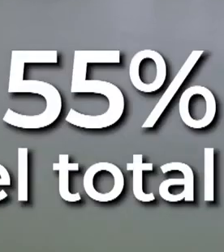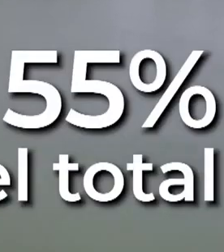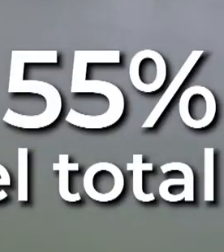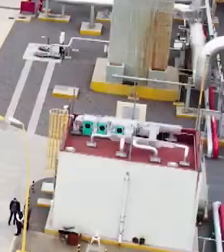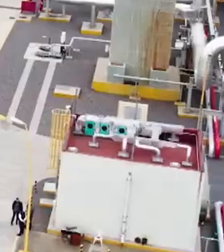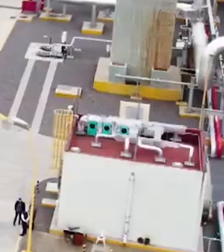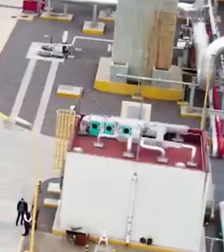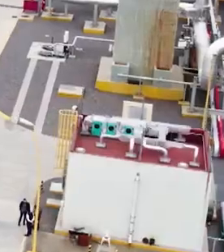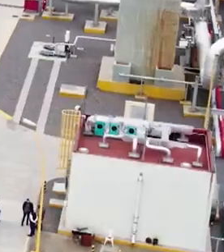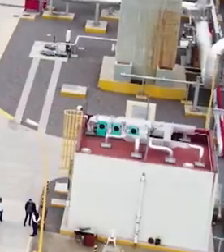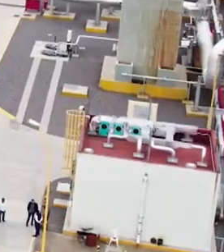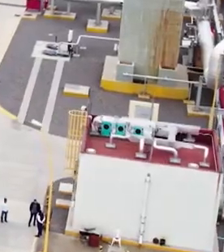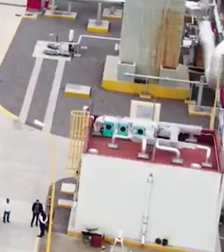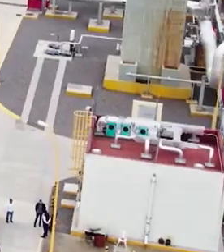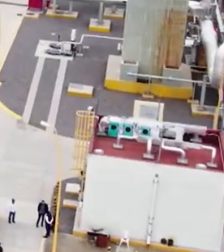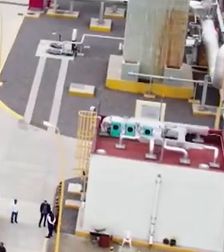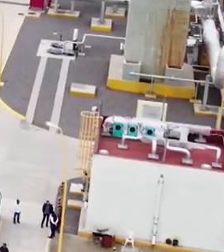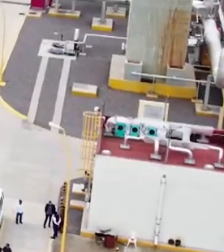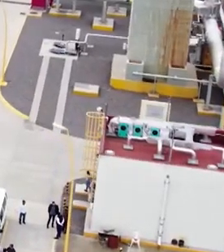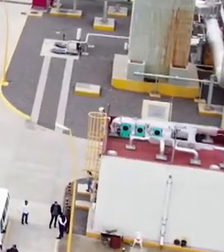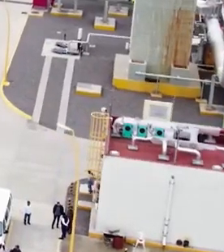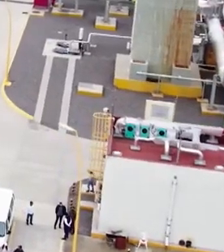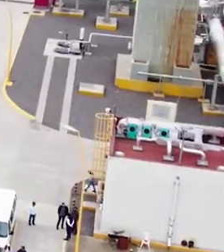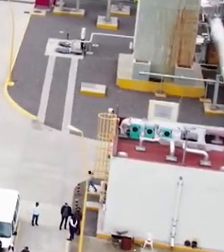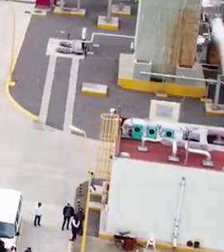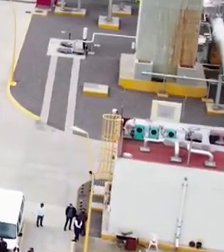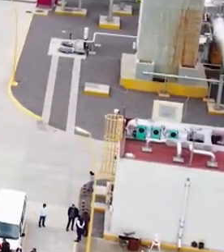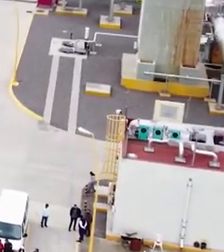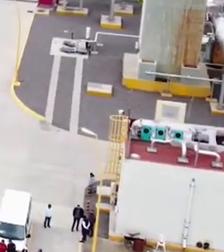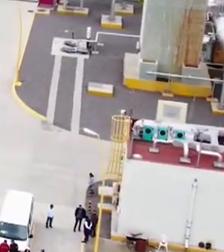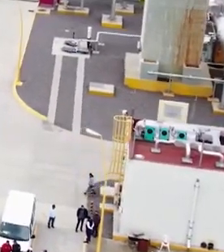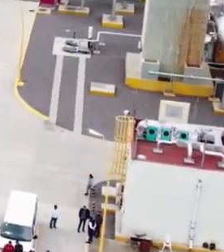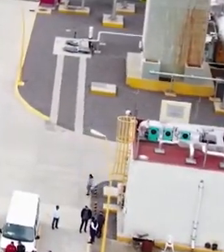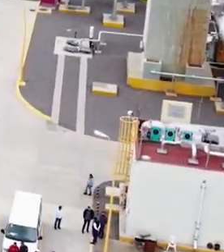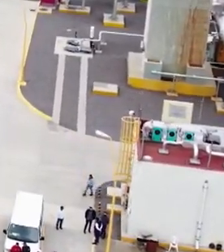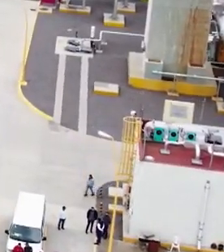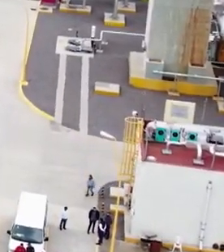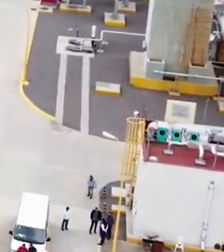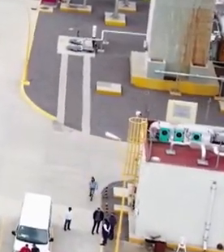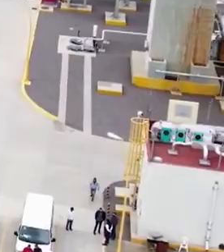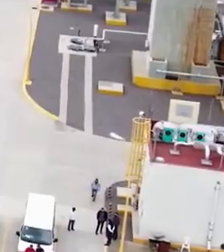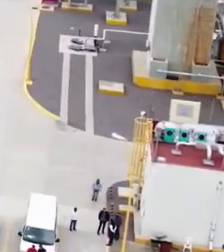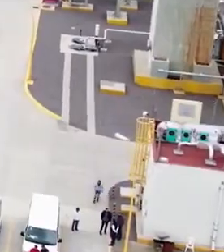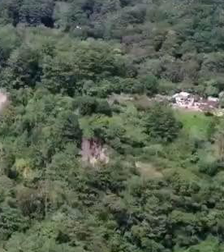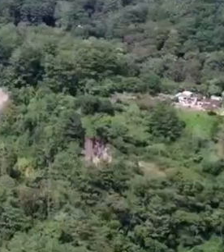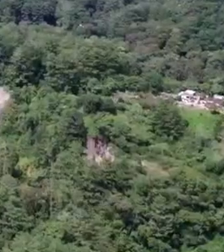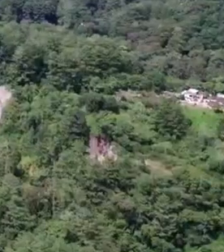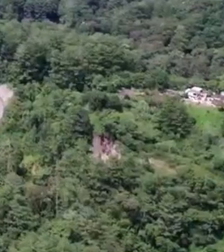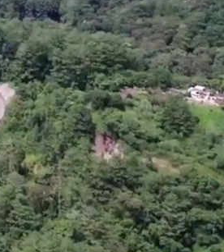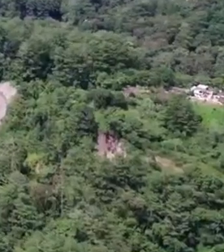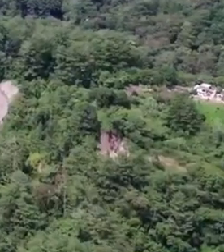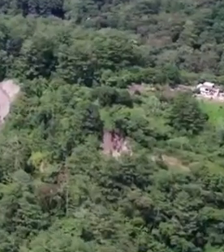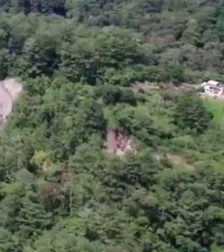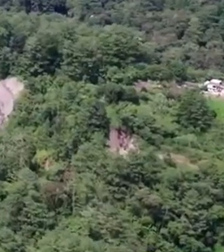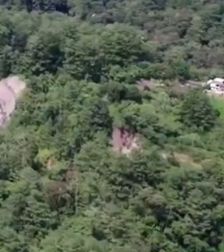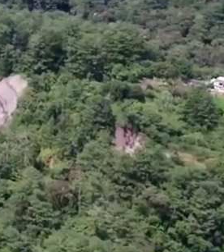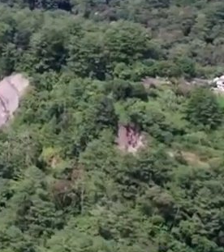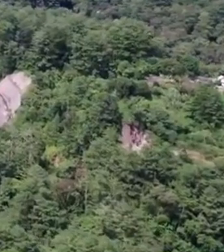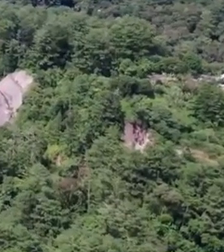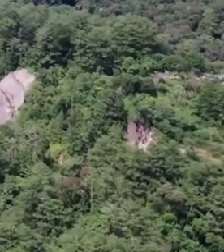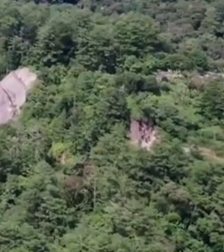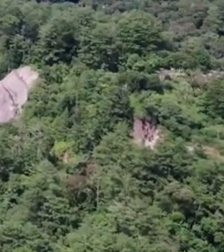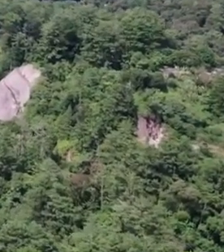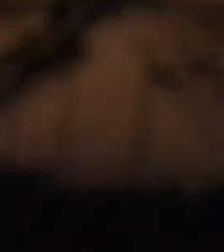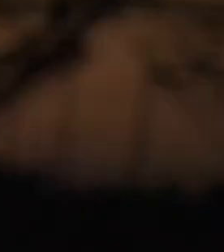del total. En este mismo periodo CFE inyectó un 22% más de energía limpia que los privados. En contraste, en el mismo